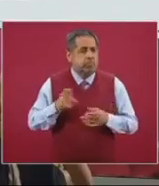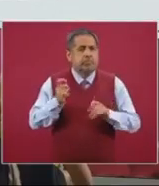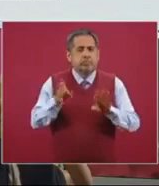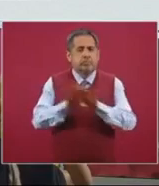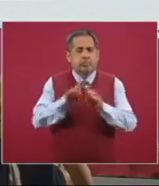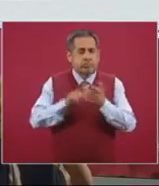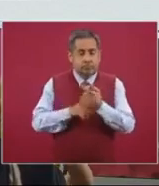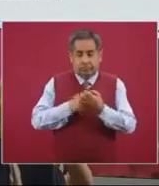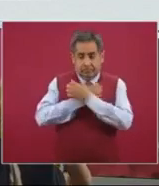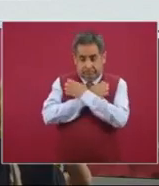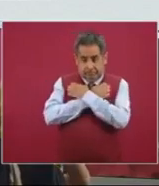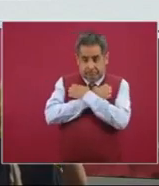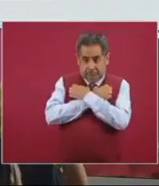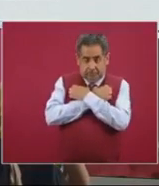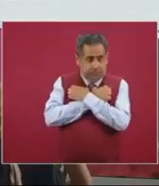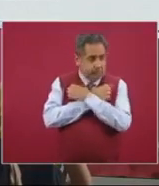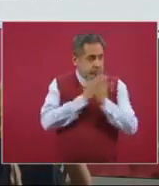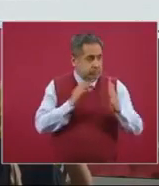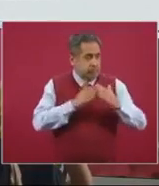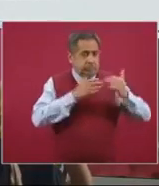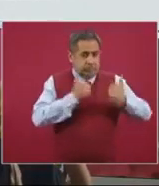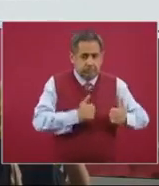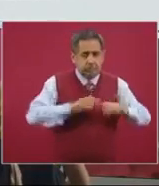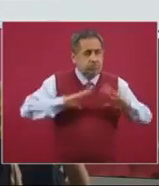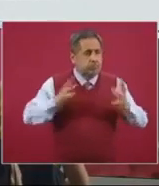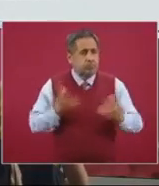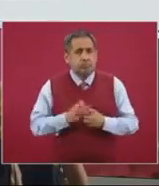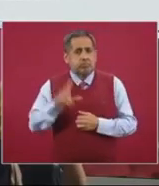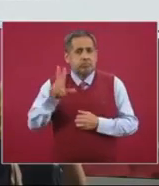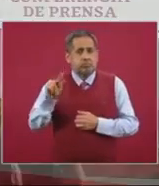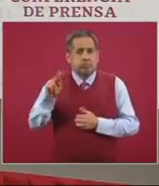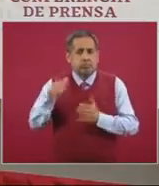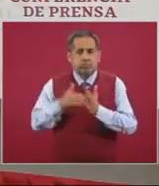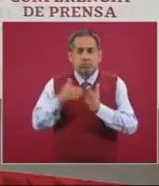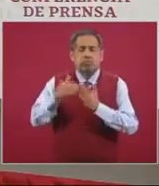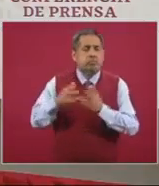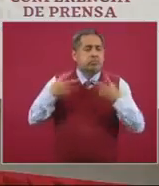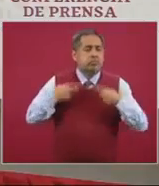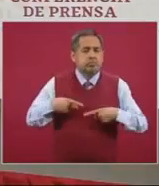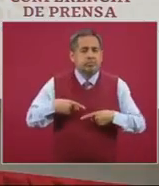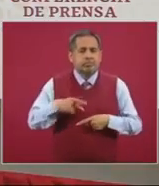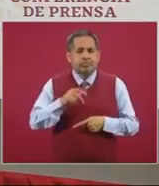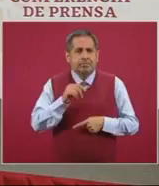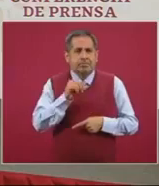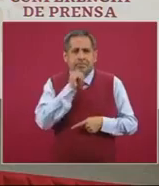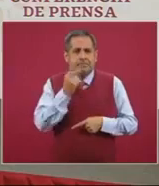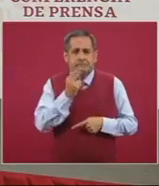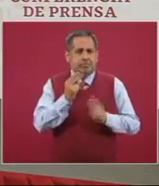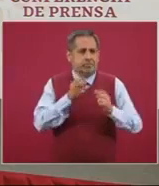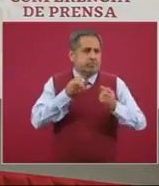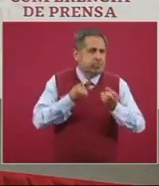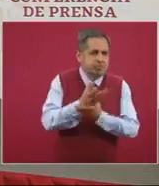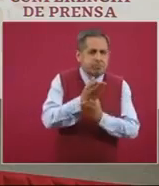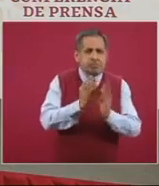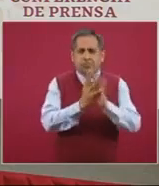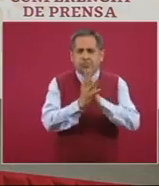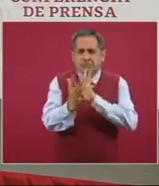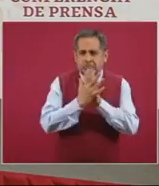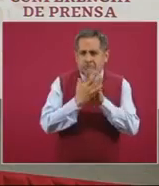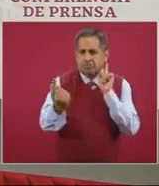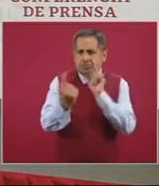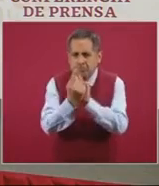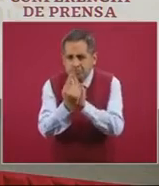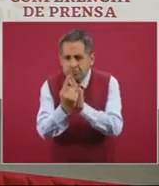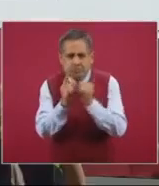segmento educativo, y un total de 80 millones de personas, dejen de estar cercanos unos de otros